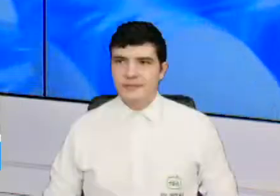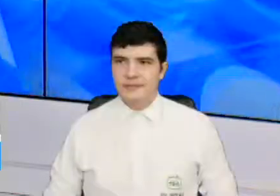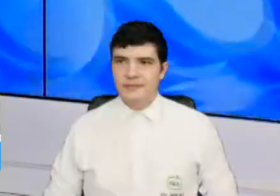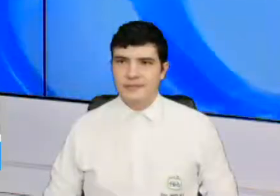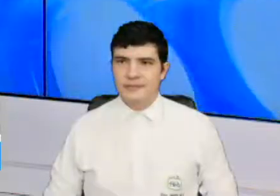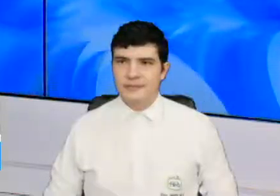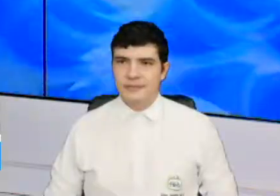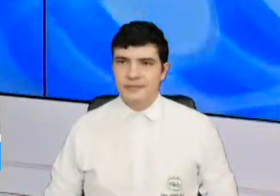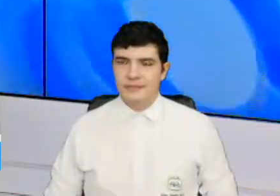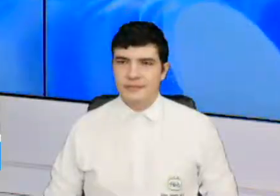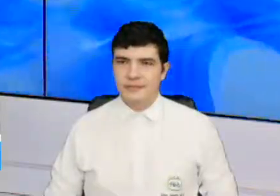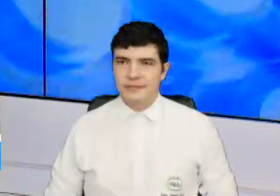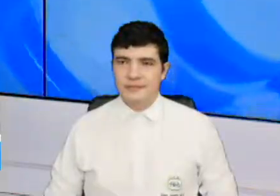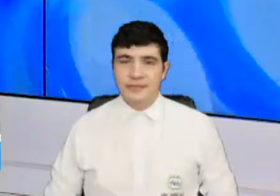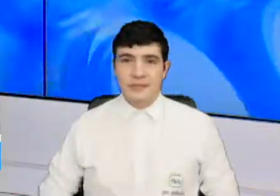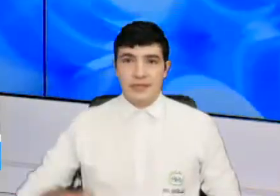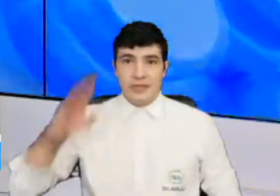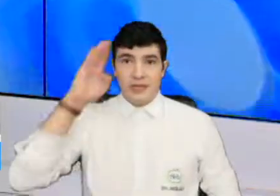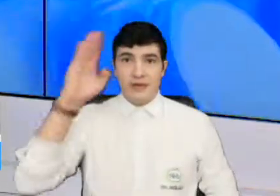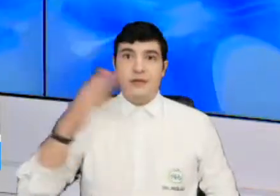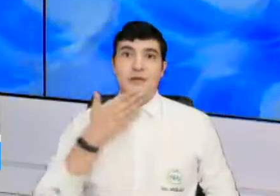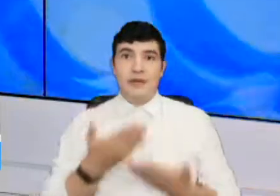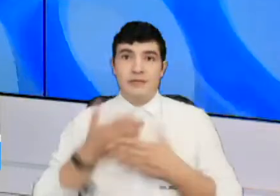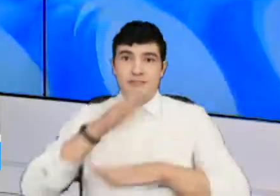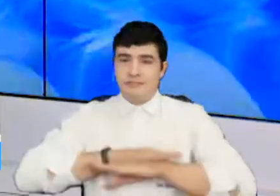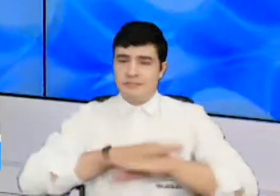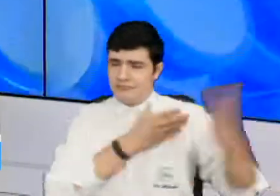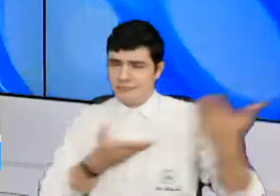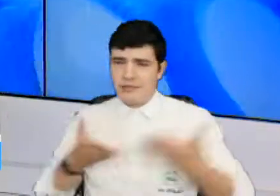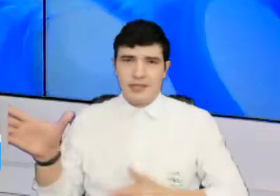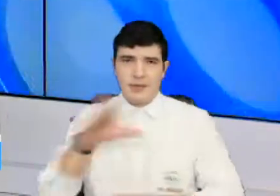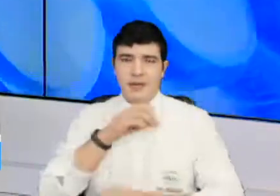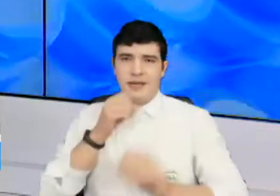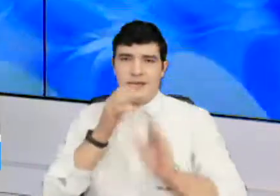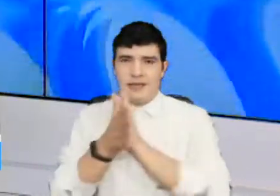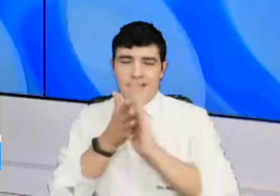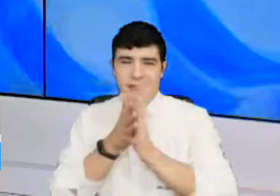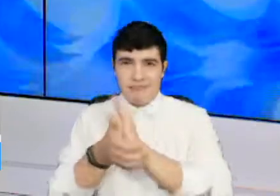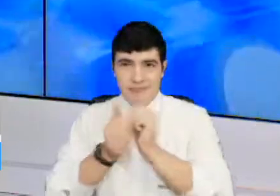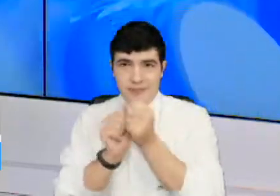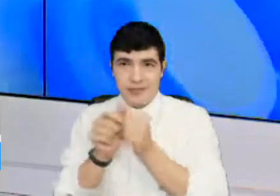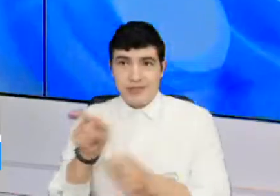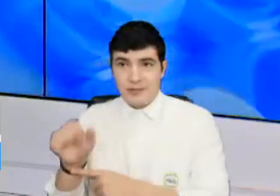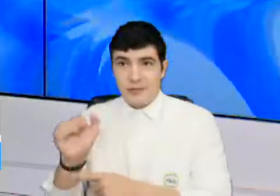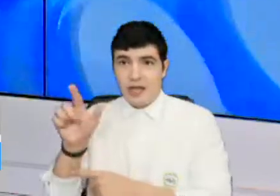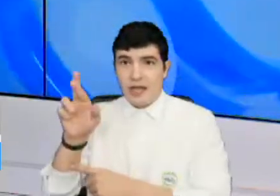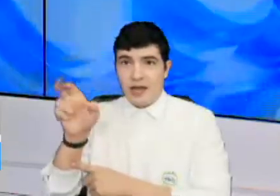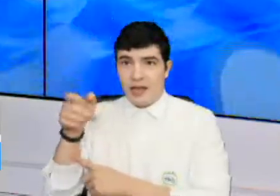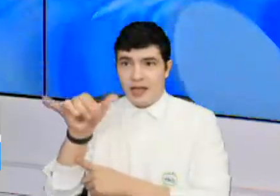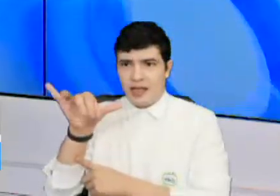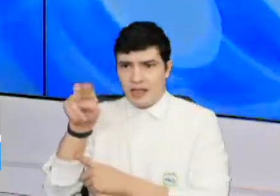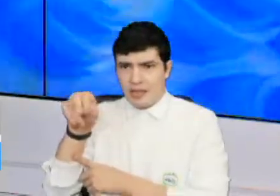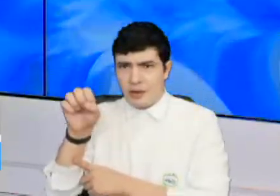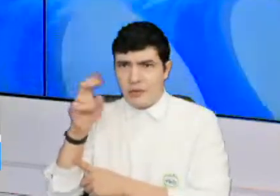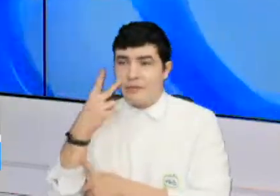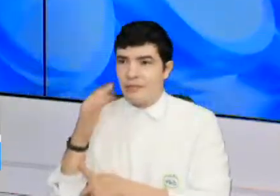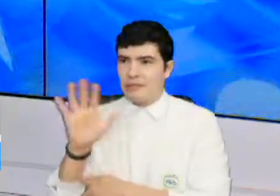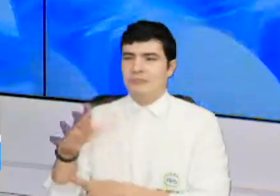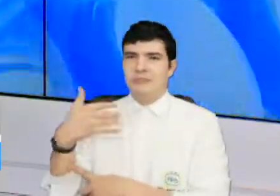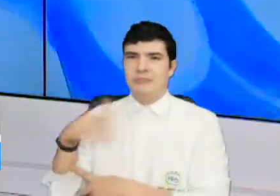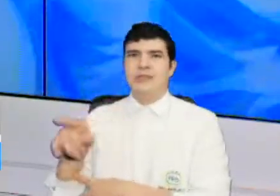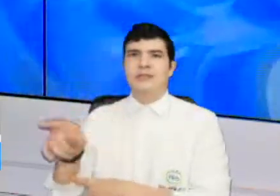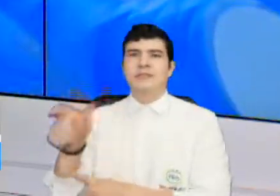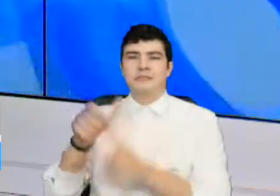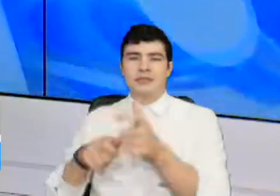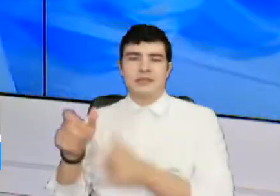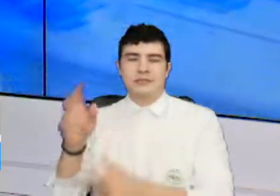Hola, bienvenidos a la información deportiva. El ingenio colombiano se dejó ver por parte de dos apasionados escuachistas del departamento de Santander. Construyeron una